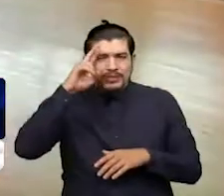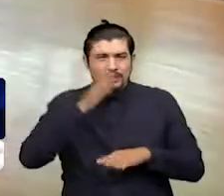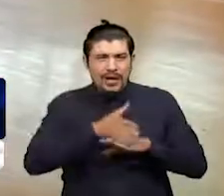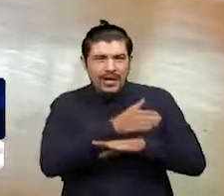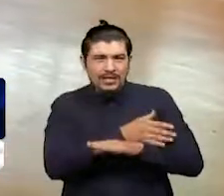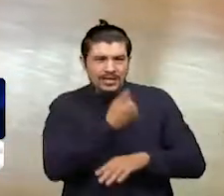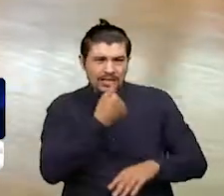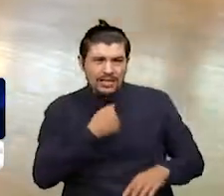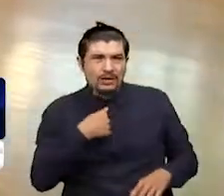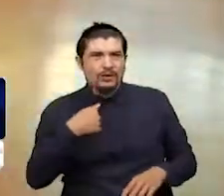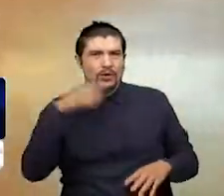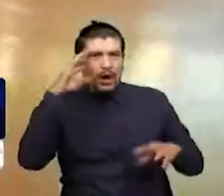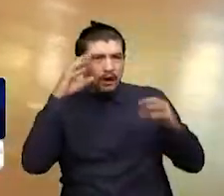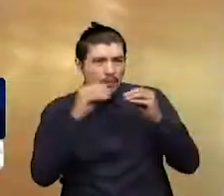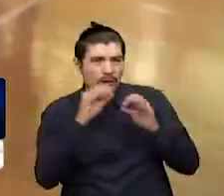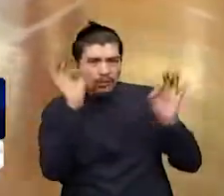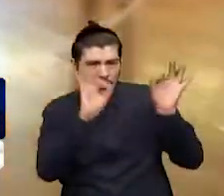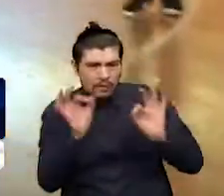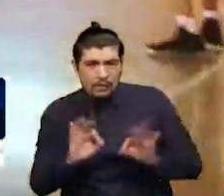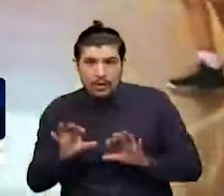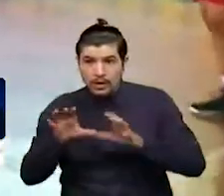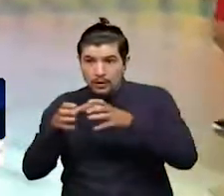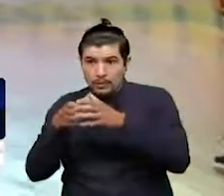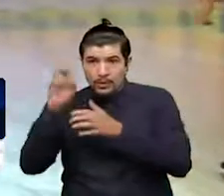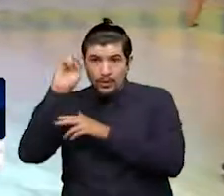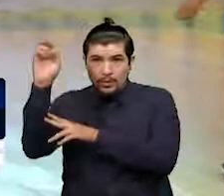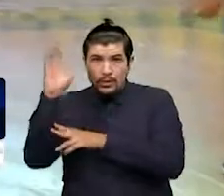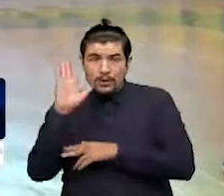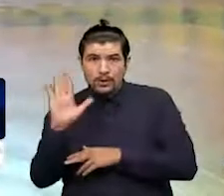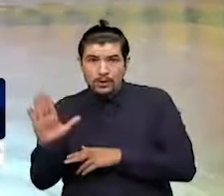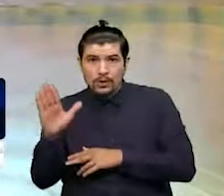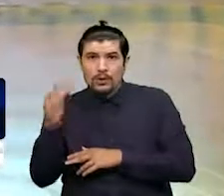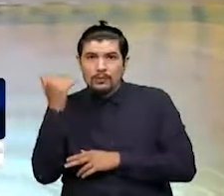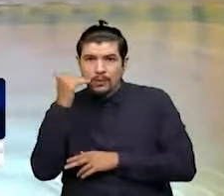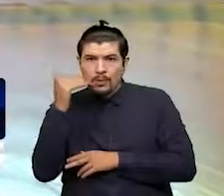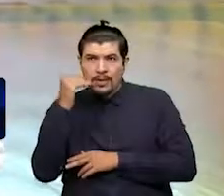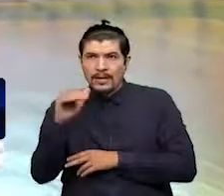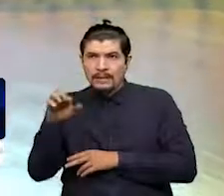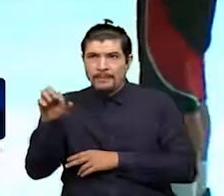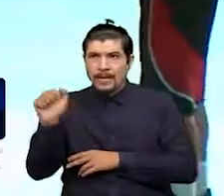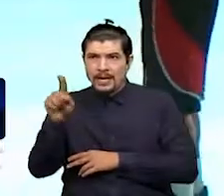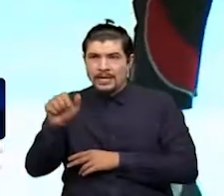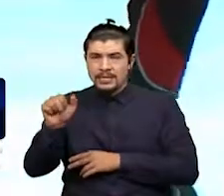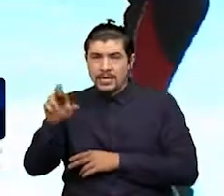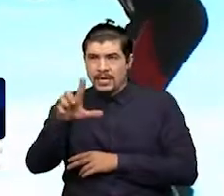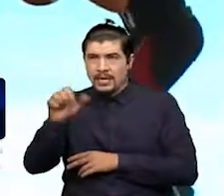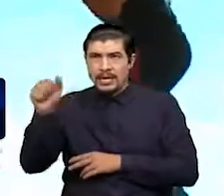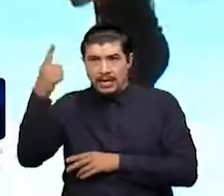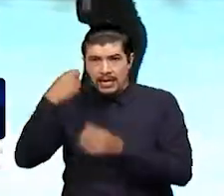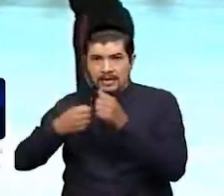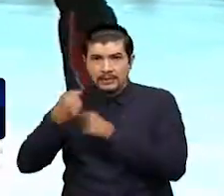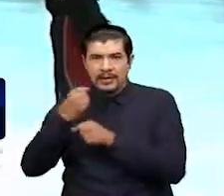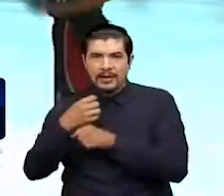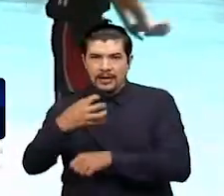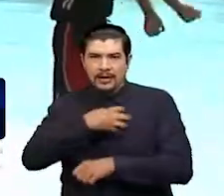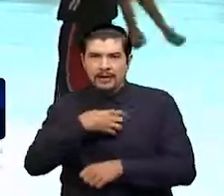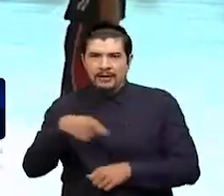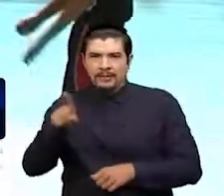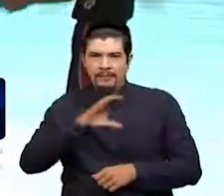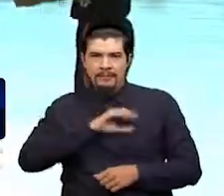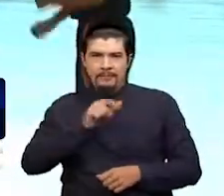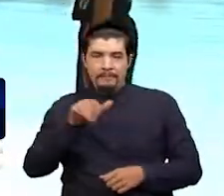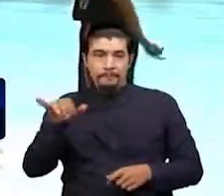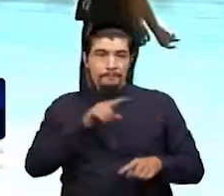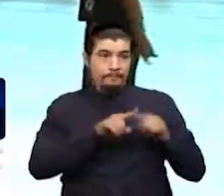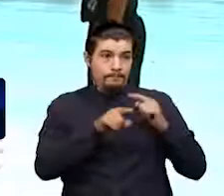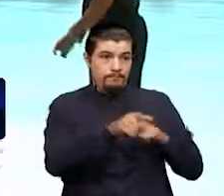coordinar eso es todo la selección norte femenina categoría pasarela fue campeona el año pasado en cali mientras que en masculino fueron